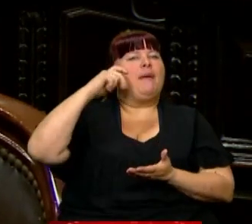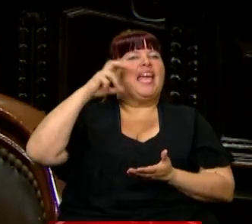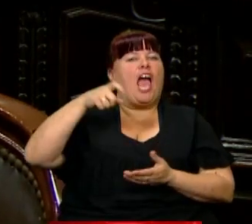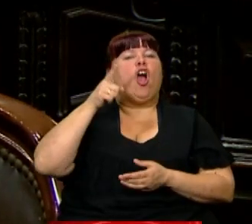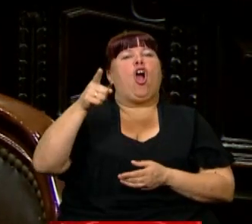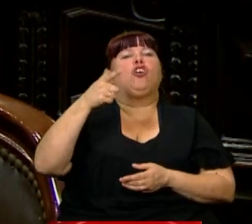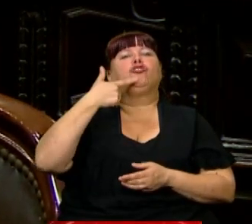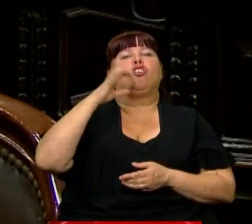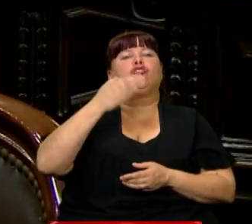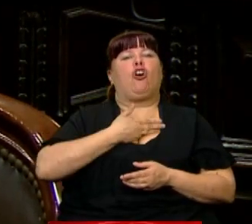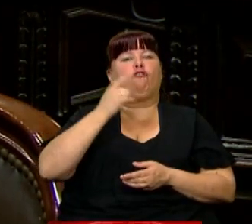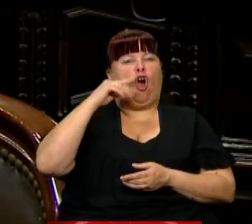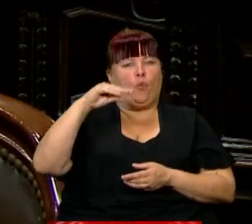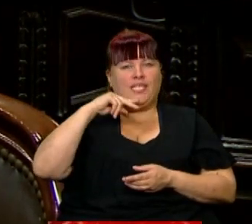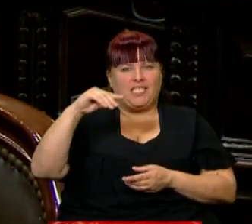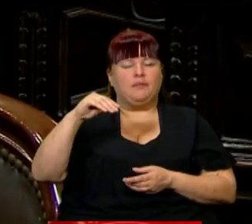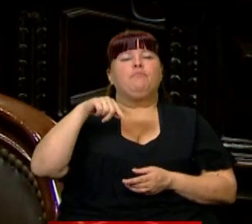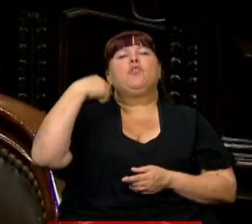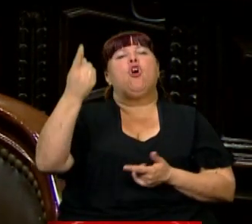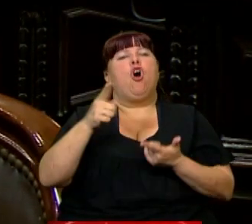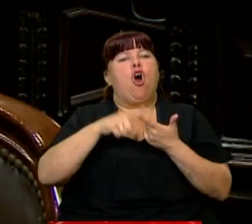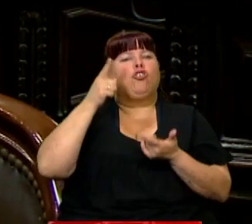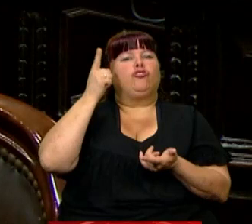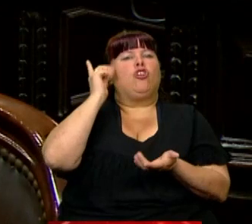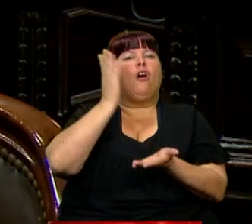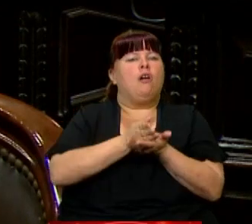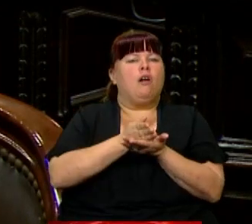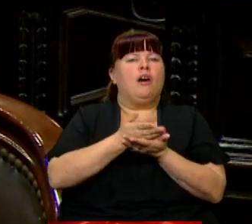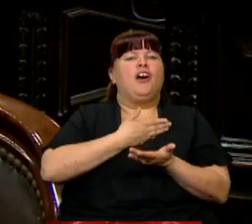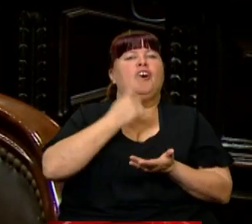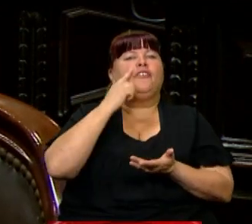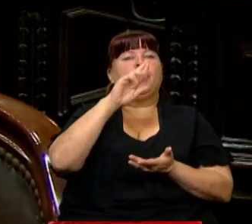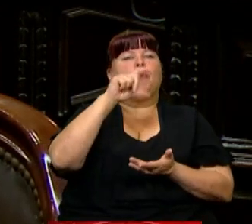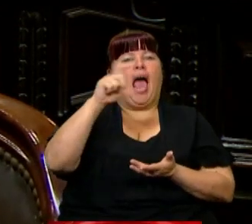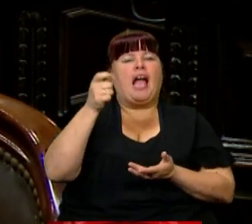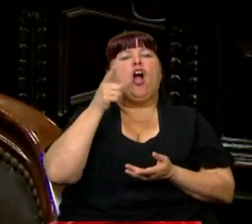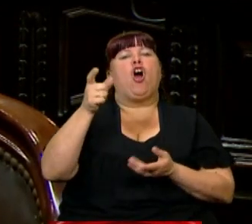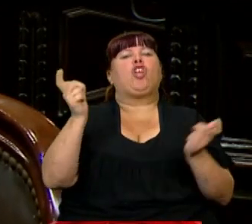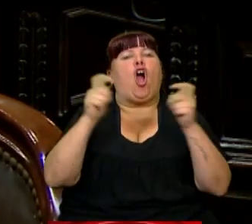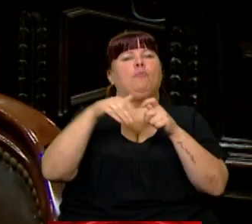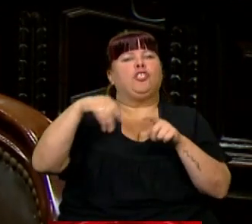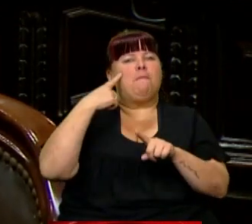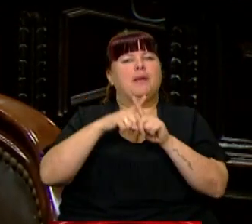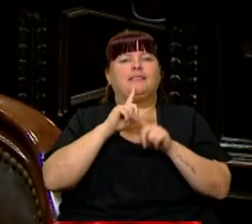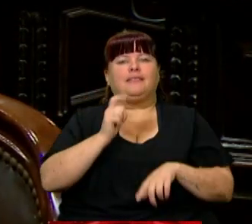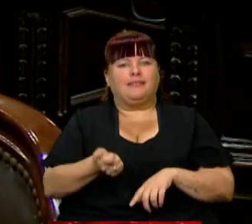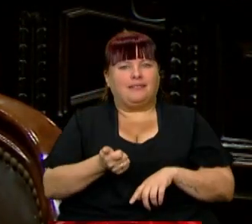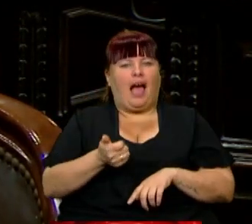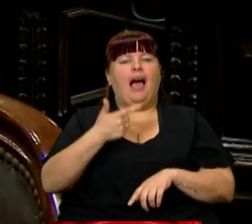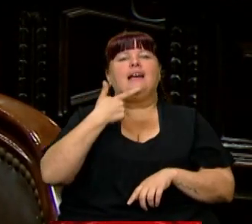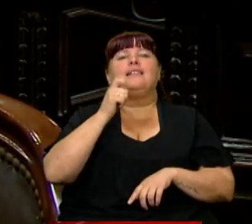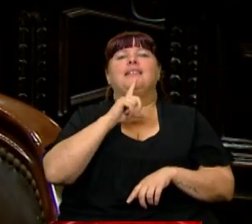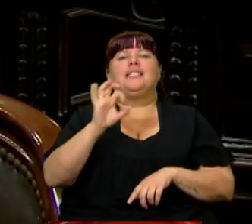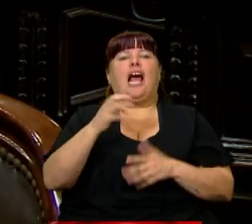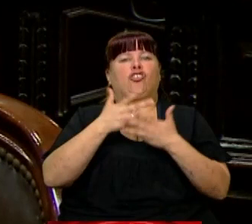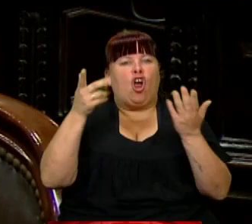contra Sofovich o en el otro fallo Fibraca contra Comisión Mixta de Salto